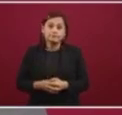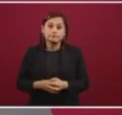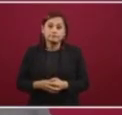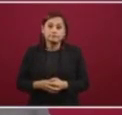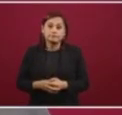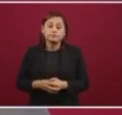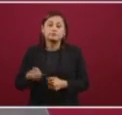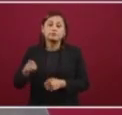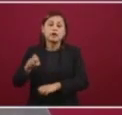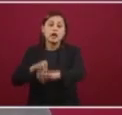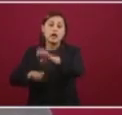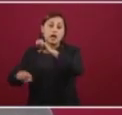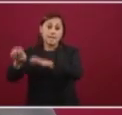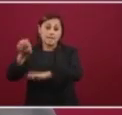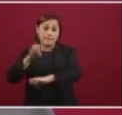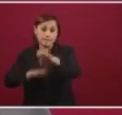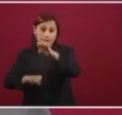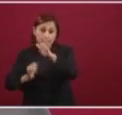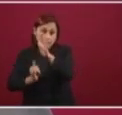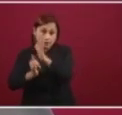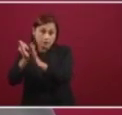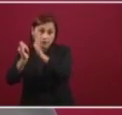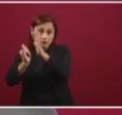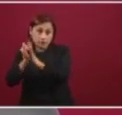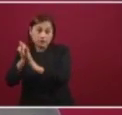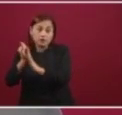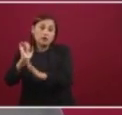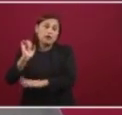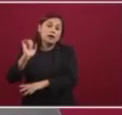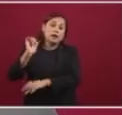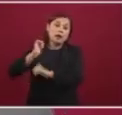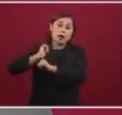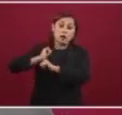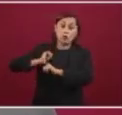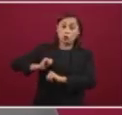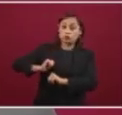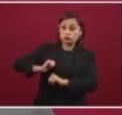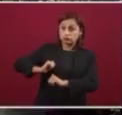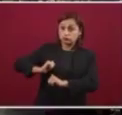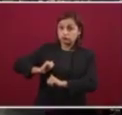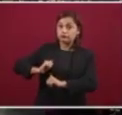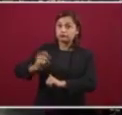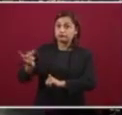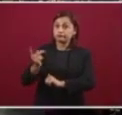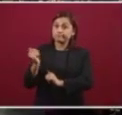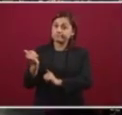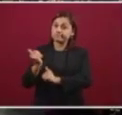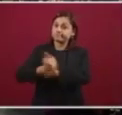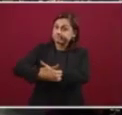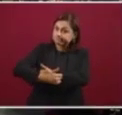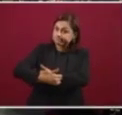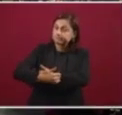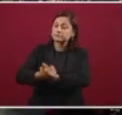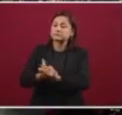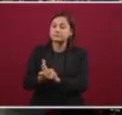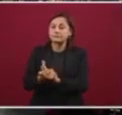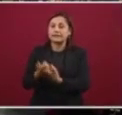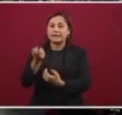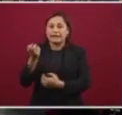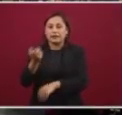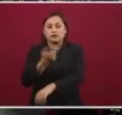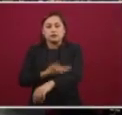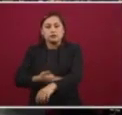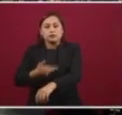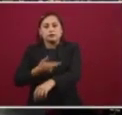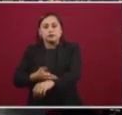empresarios de la construcción y autoridades. Entonces, todo eso se está limpiando, nos va a llevar tiempo,